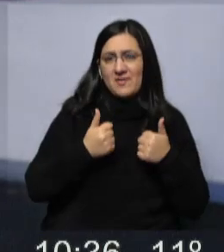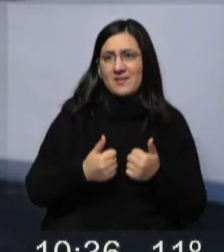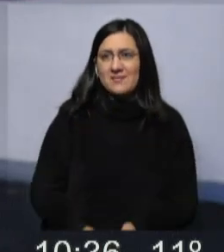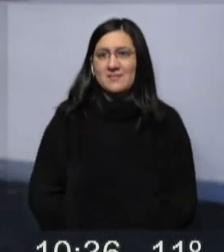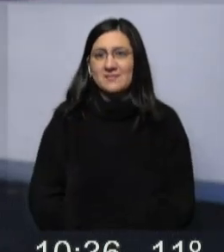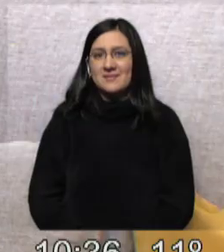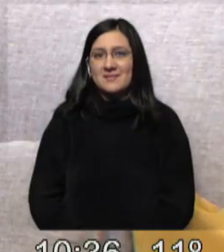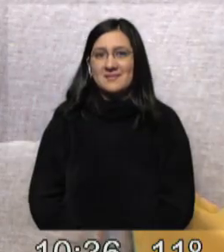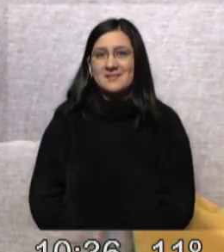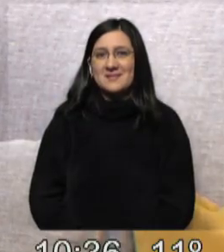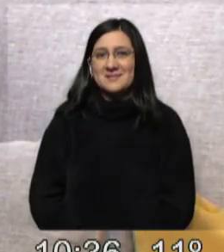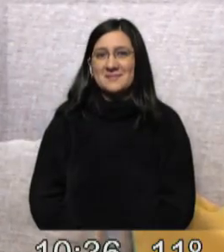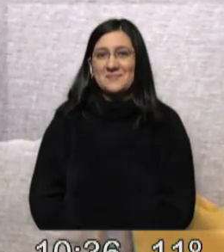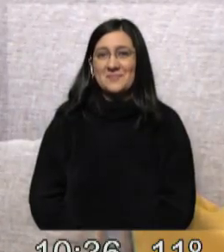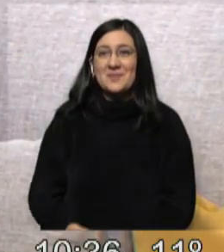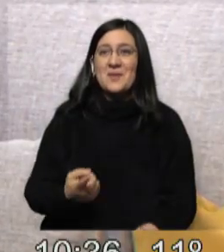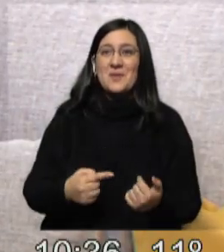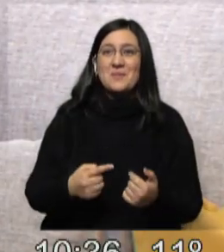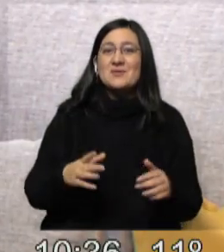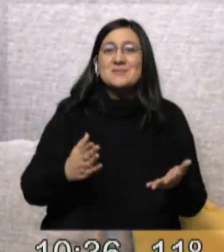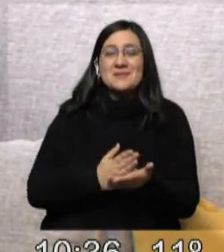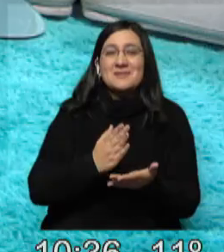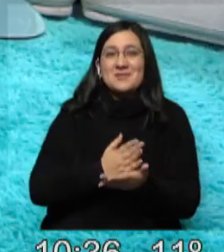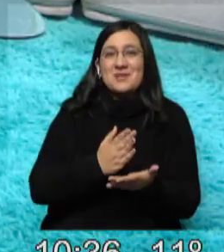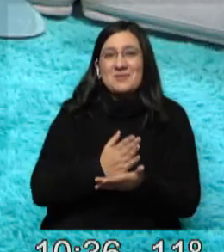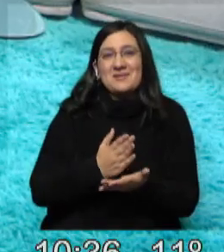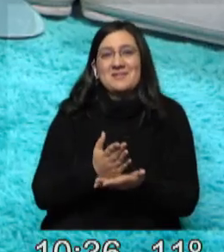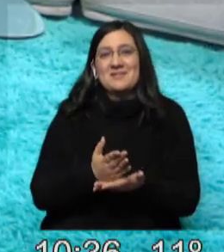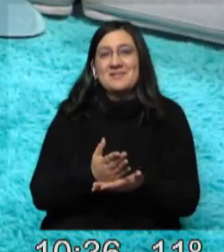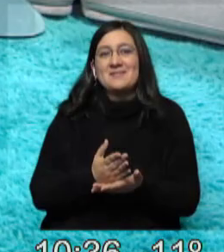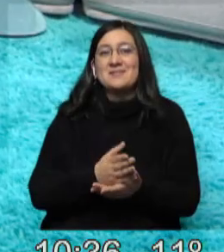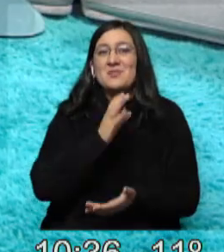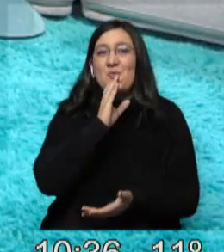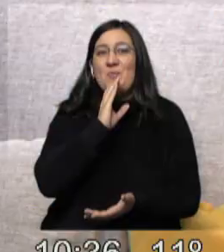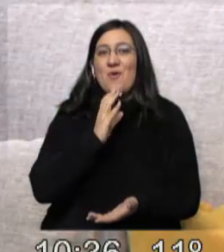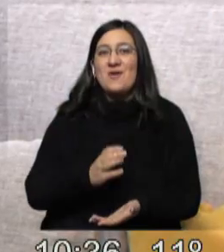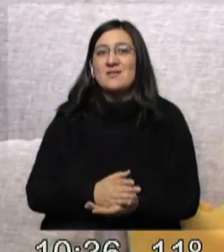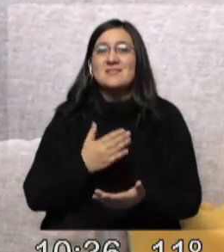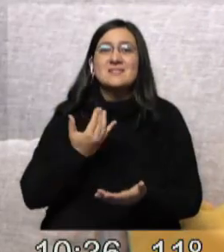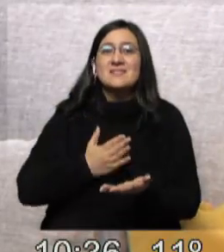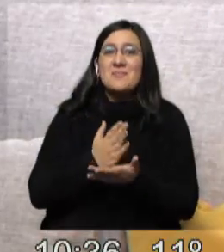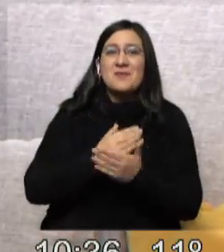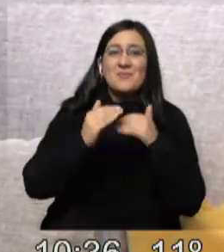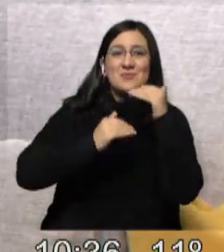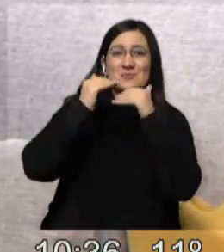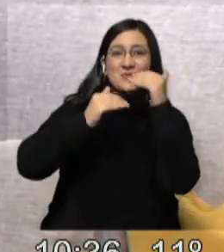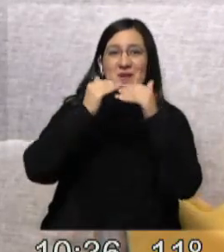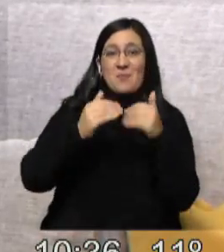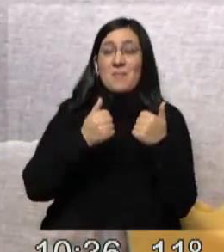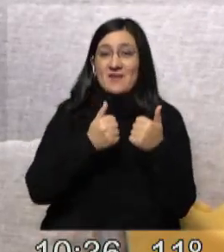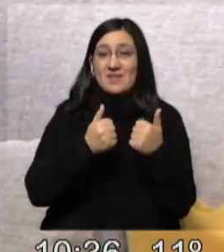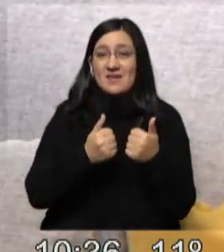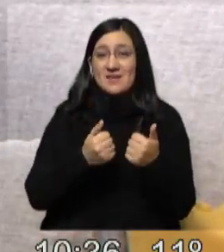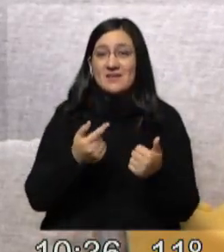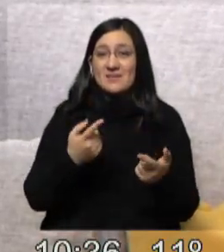nada. Pero no, siempre haciendo humor, creo que evolucionamos también para bien,